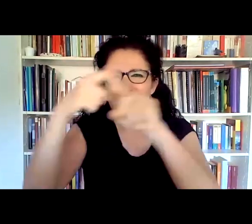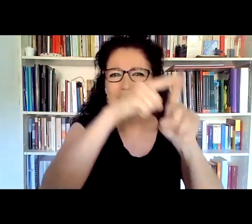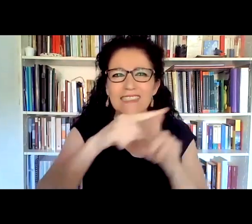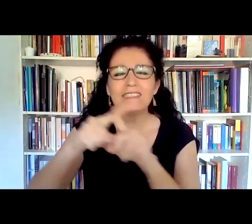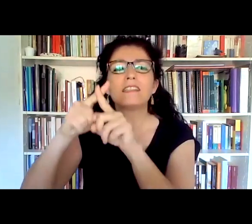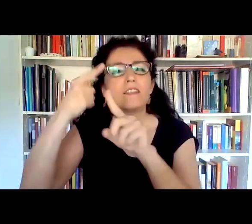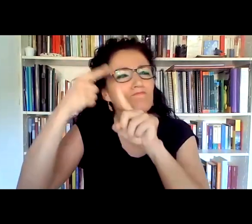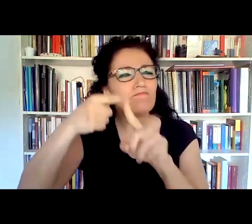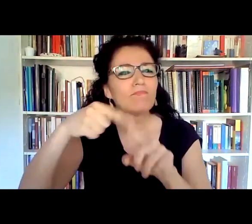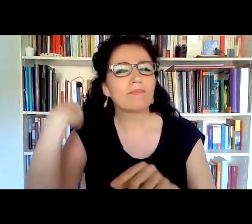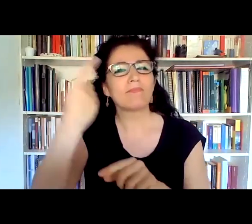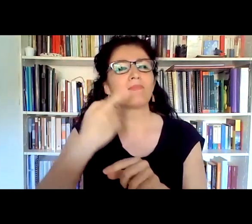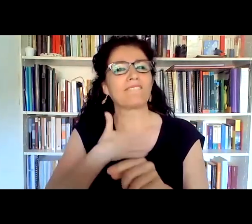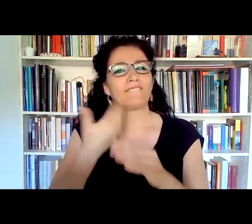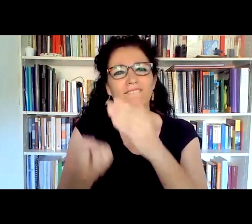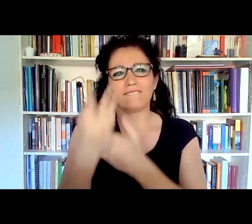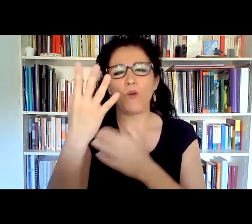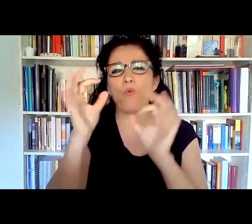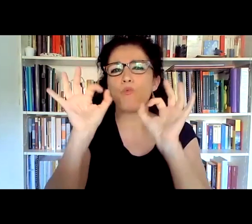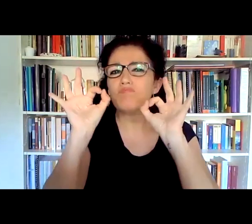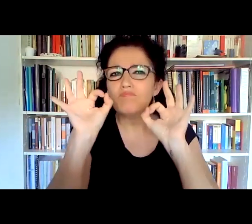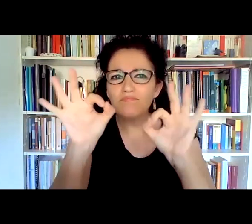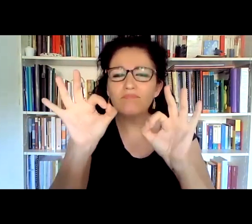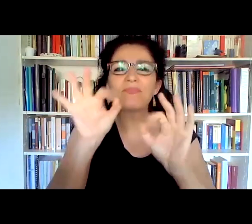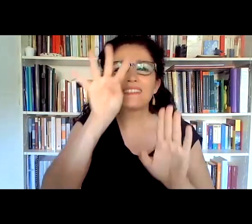de consultas con expertos y expertas,